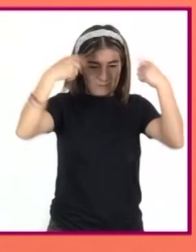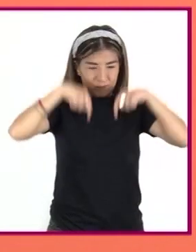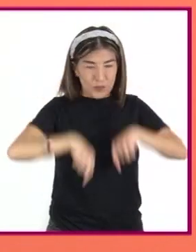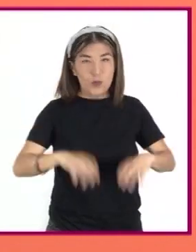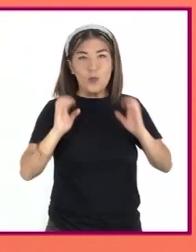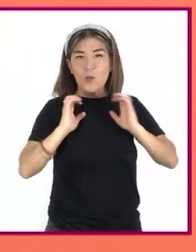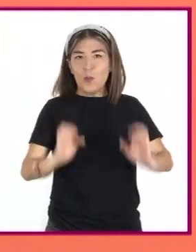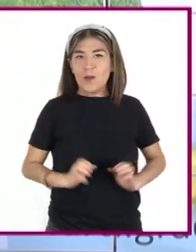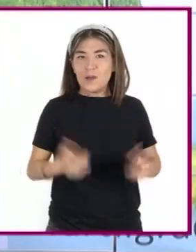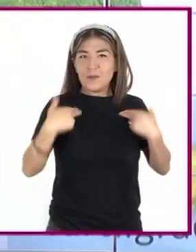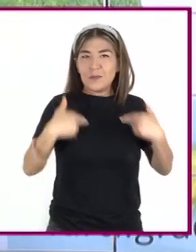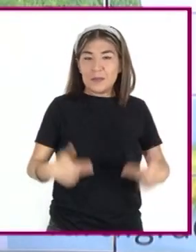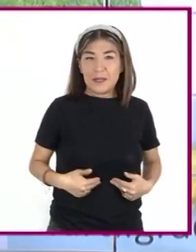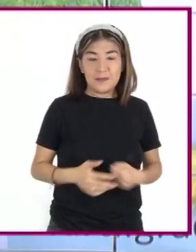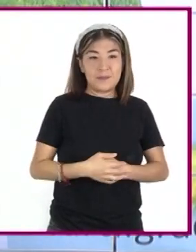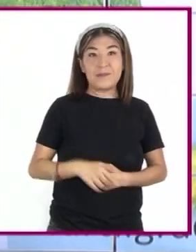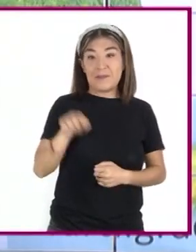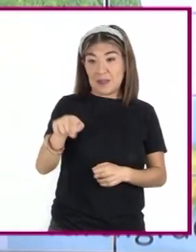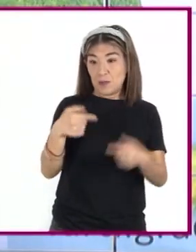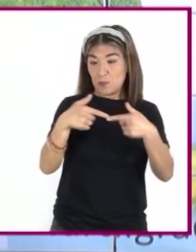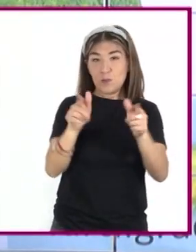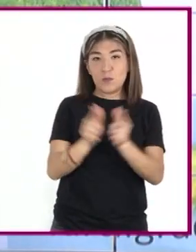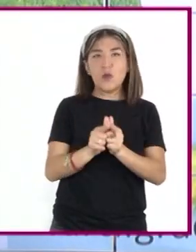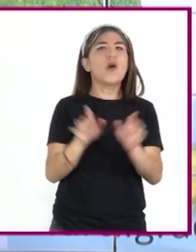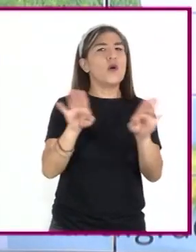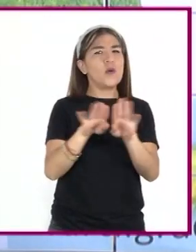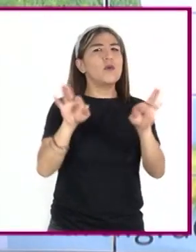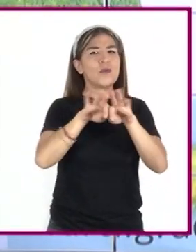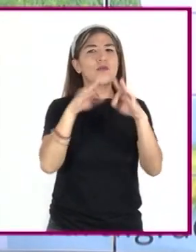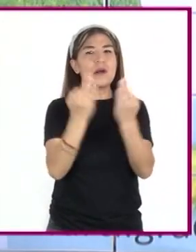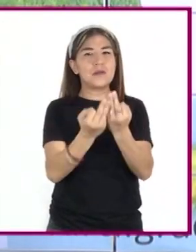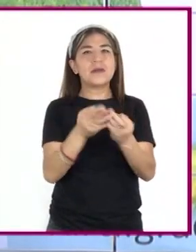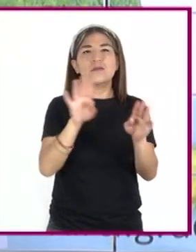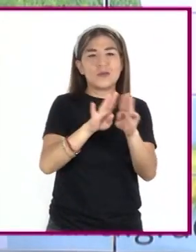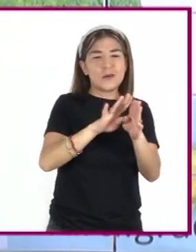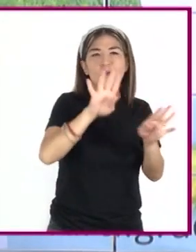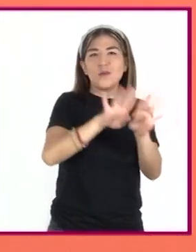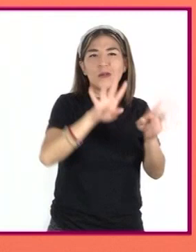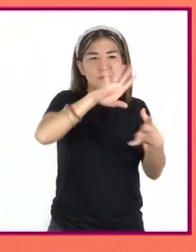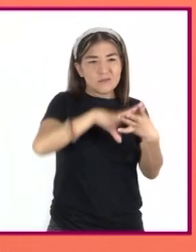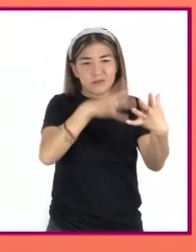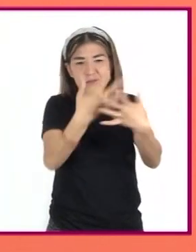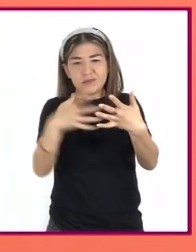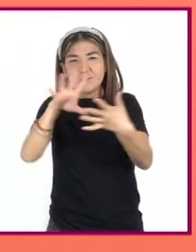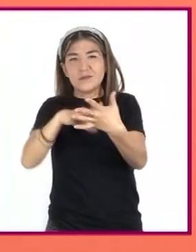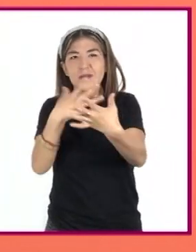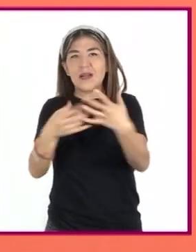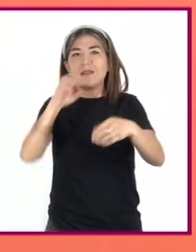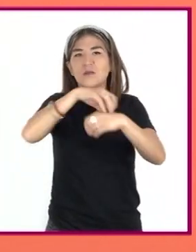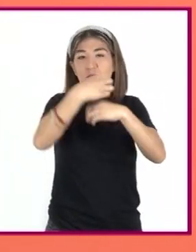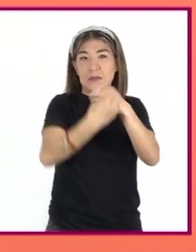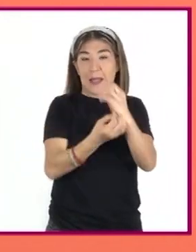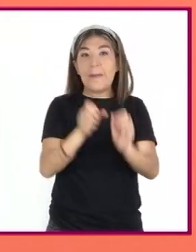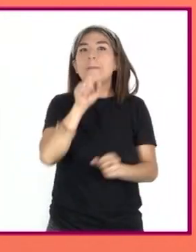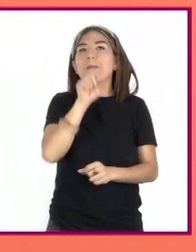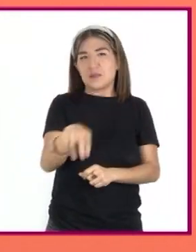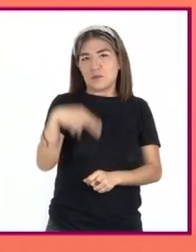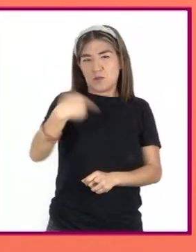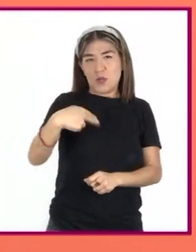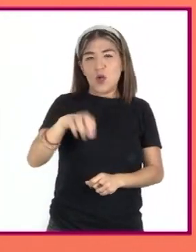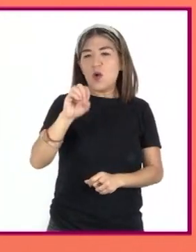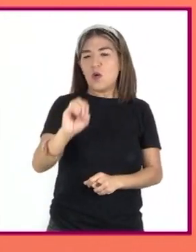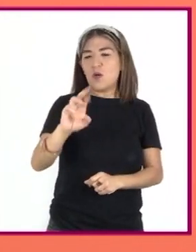humano. Nuestro reino está formado por muchos condados, que también se llaman órganos.